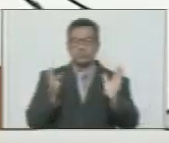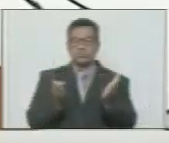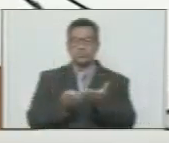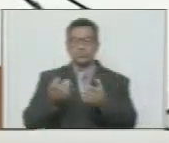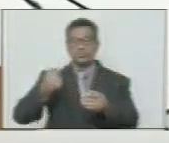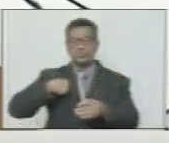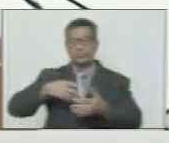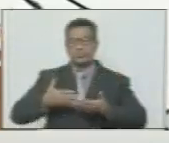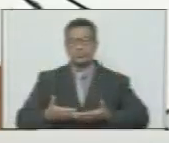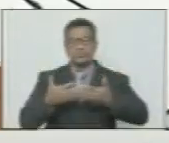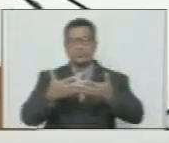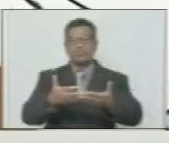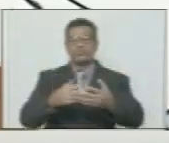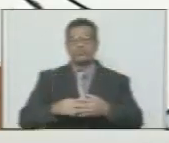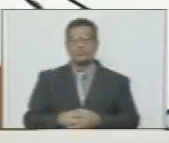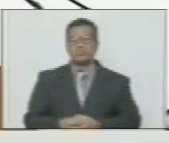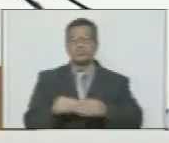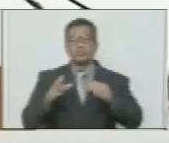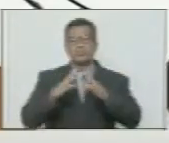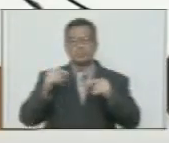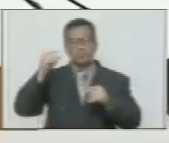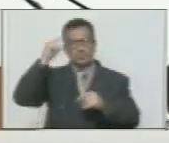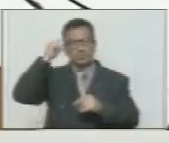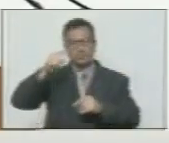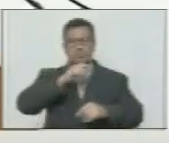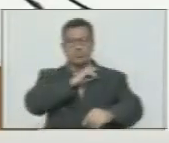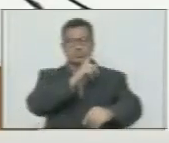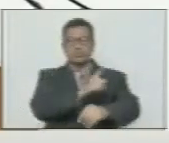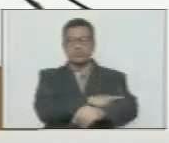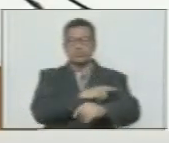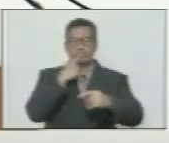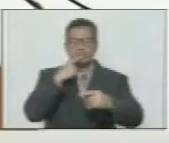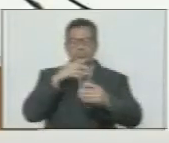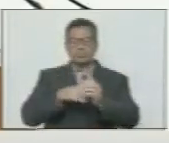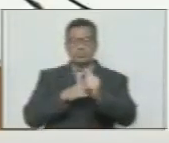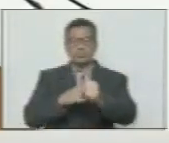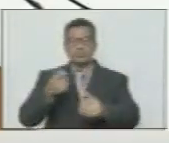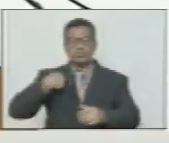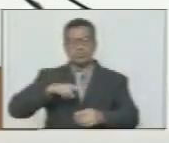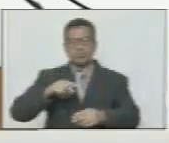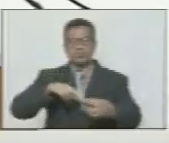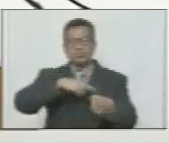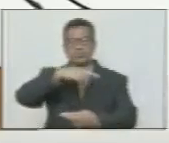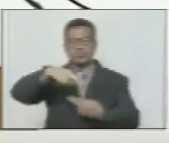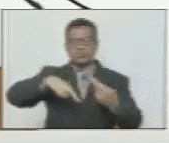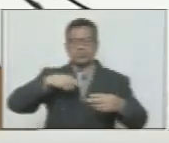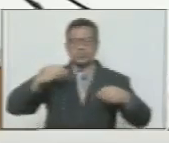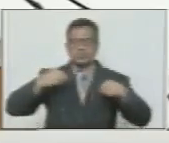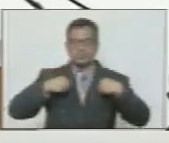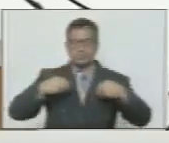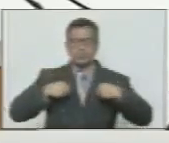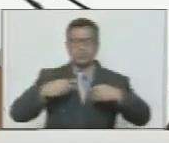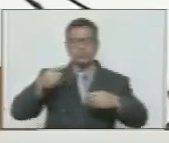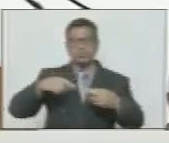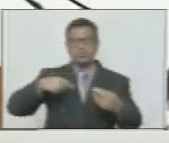mundo donde había que entregar y hay que entregar todos los días la fuerza y el espíritu para tener la revolución